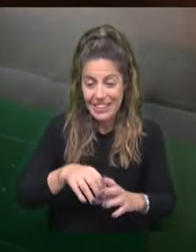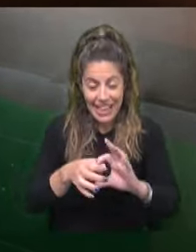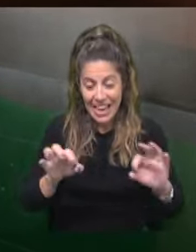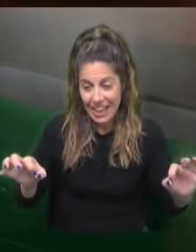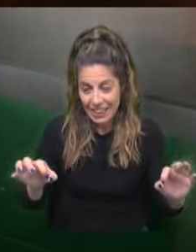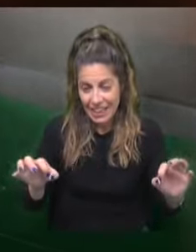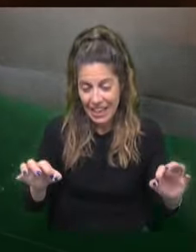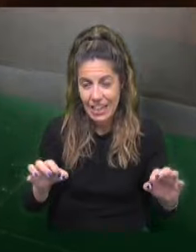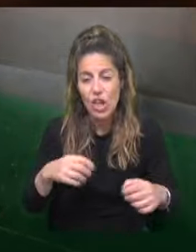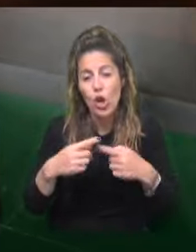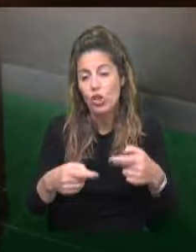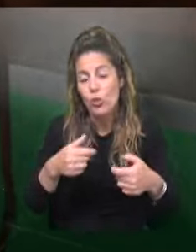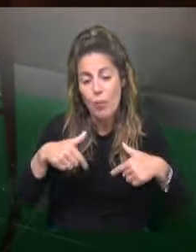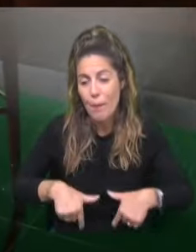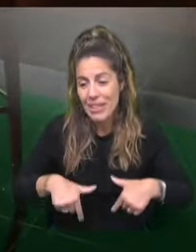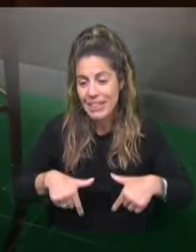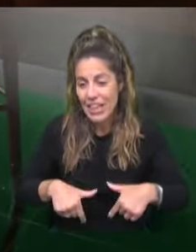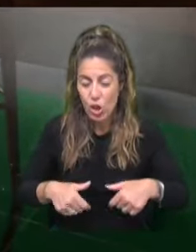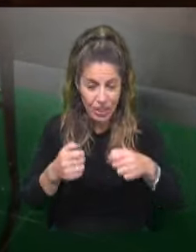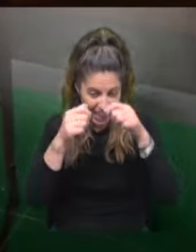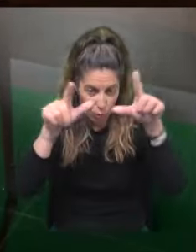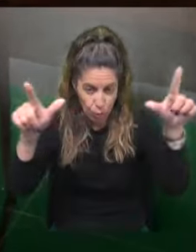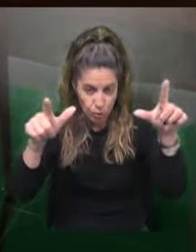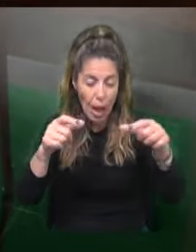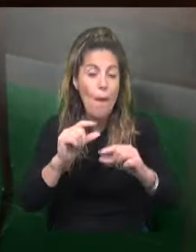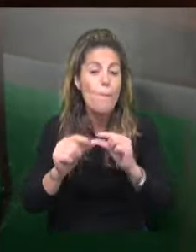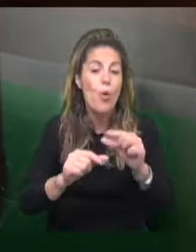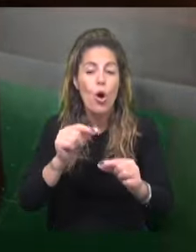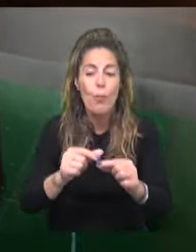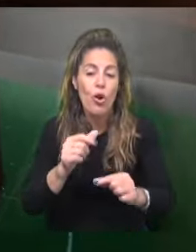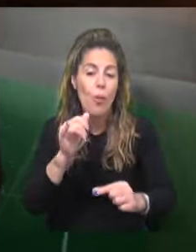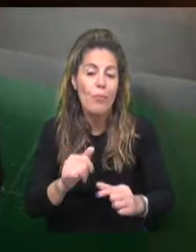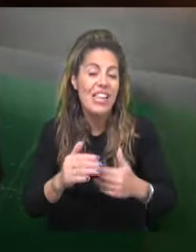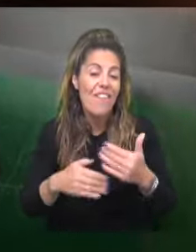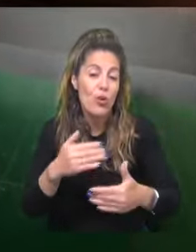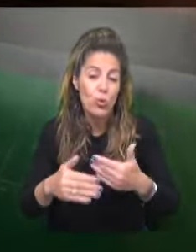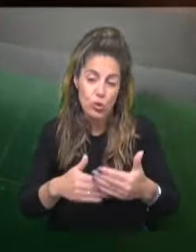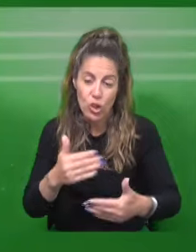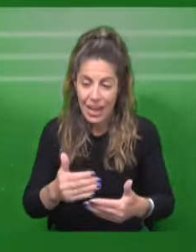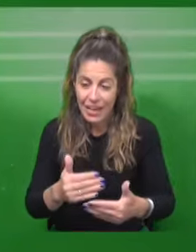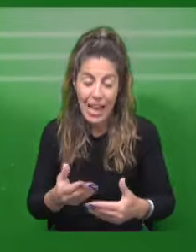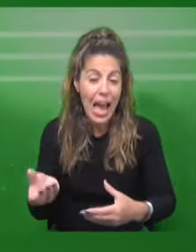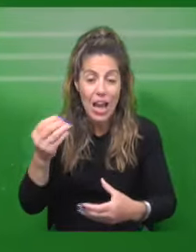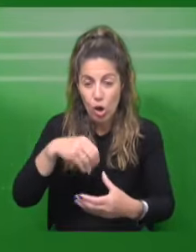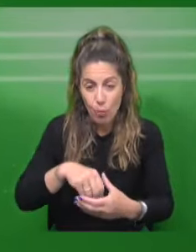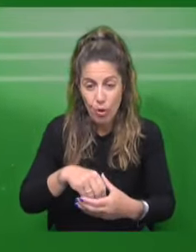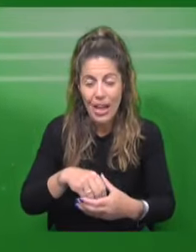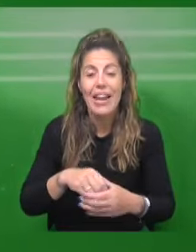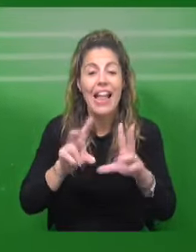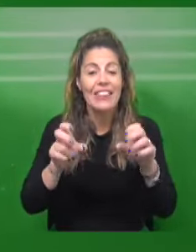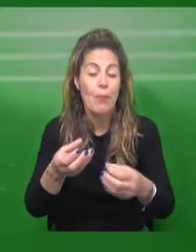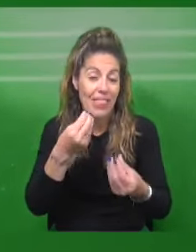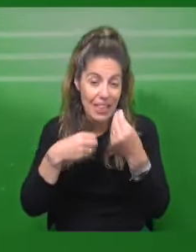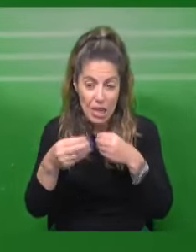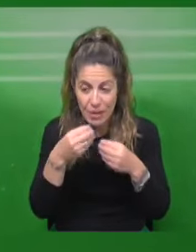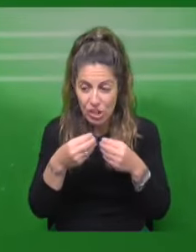y seguimos siendo ministerios de agricultura pero poco a poco vamos a tener que ir evolucionando a incorporar la dimensión del alimento